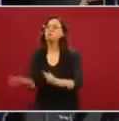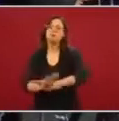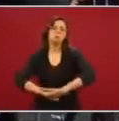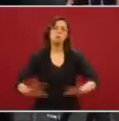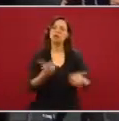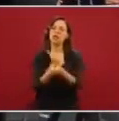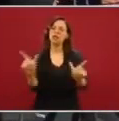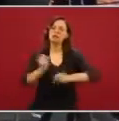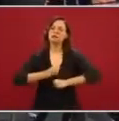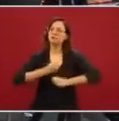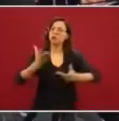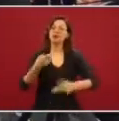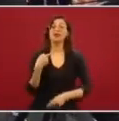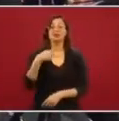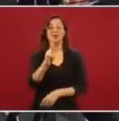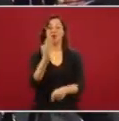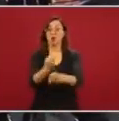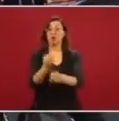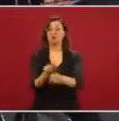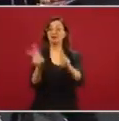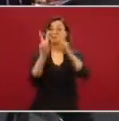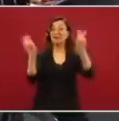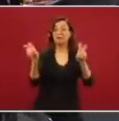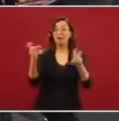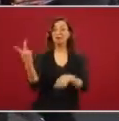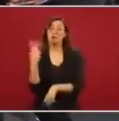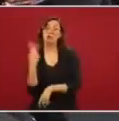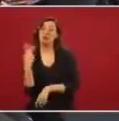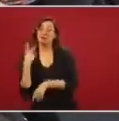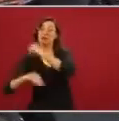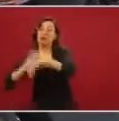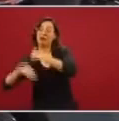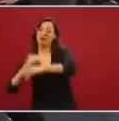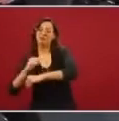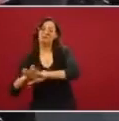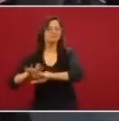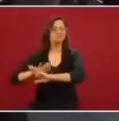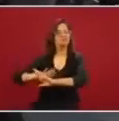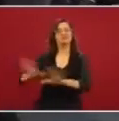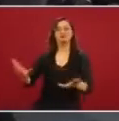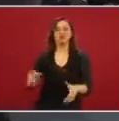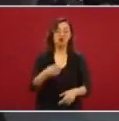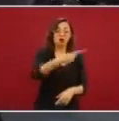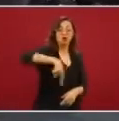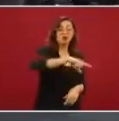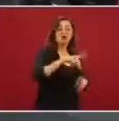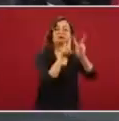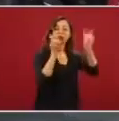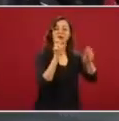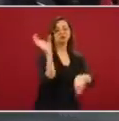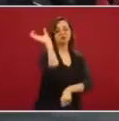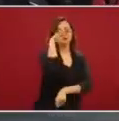pero en este momento las decisiones técnicas no están sujetas a controversia más que la controversia científica que entrañan obviamente